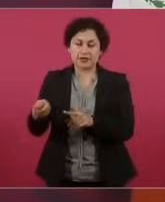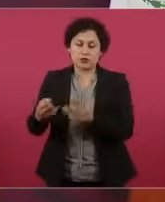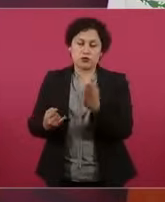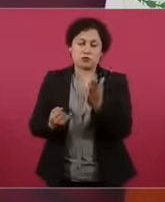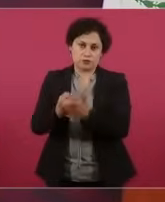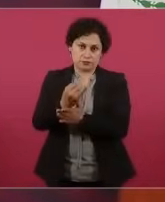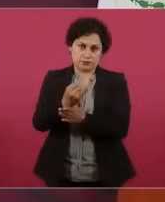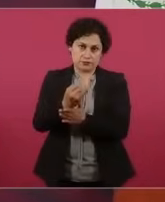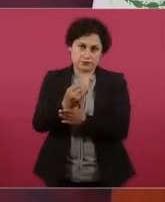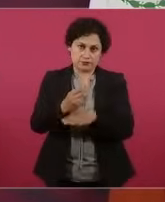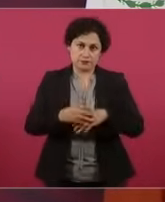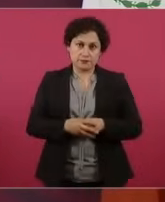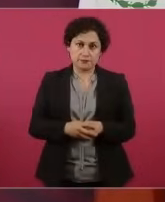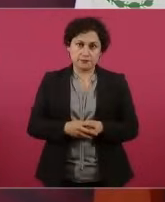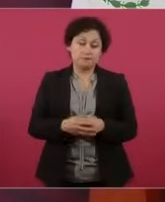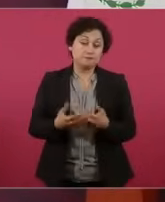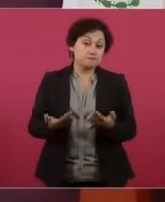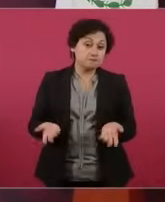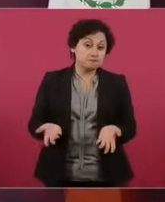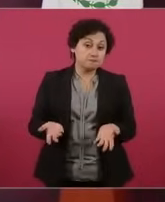decidir. Pues